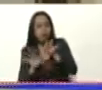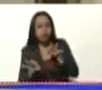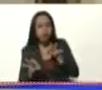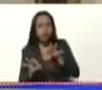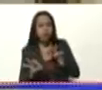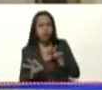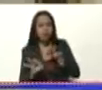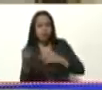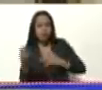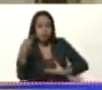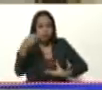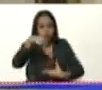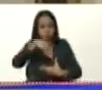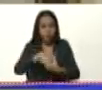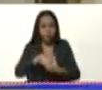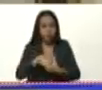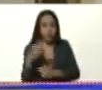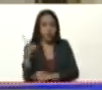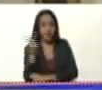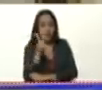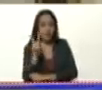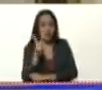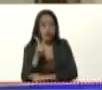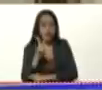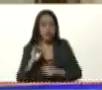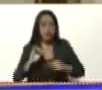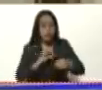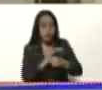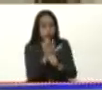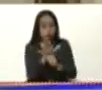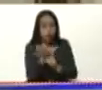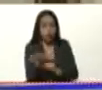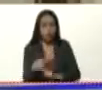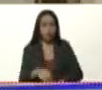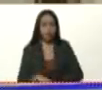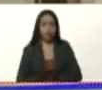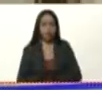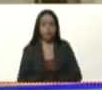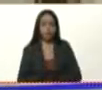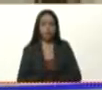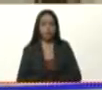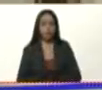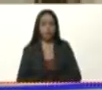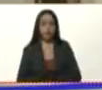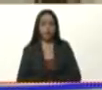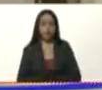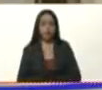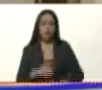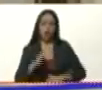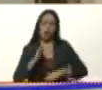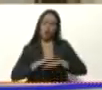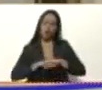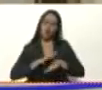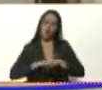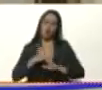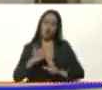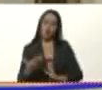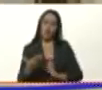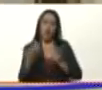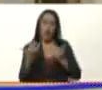la canciller Merkel pronostica que el 60-70% de la población de